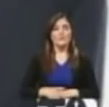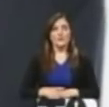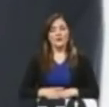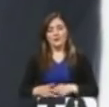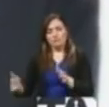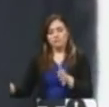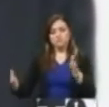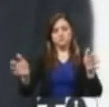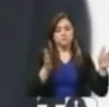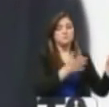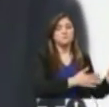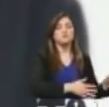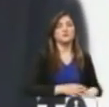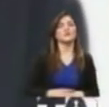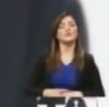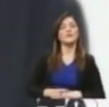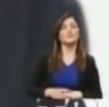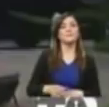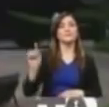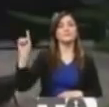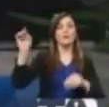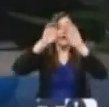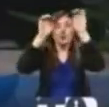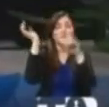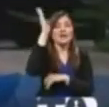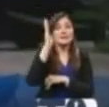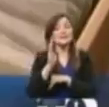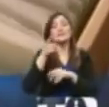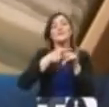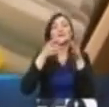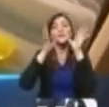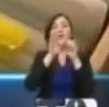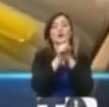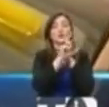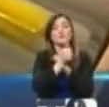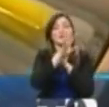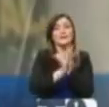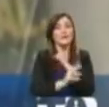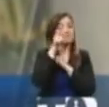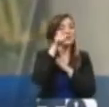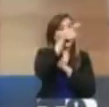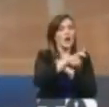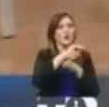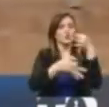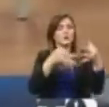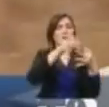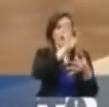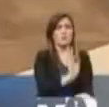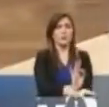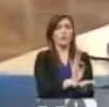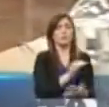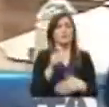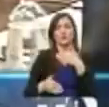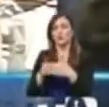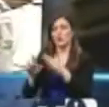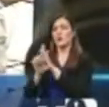Aun cuando los delatores de Odebrecht hicieron sus revelaciones en diciembre de 2016 ante los fiscales de Brasil, los procesos legales seguidos